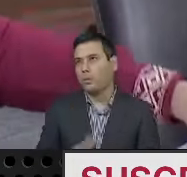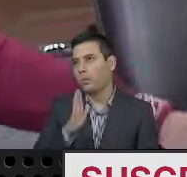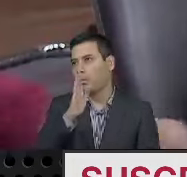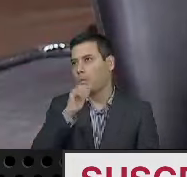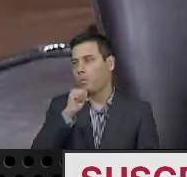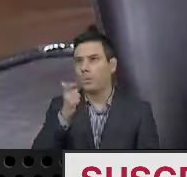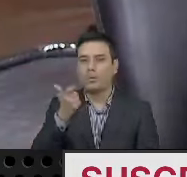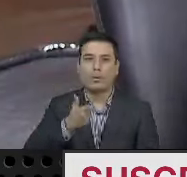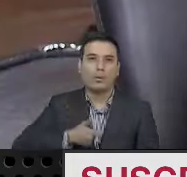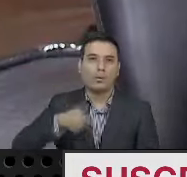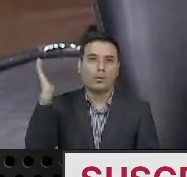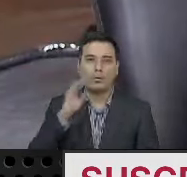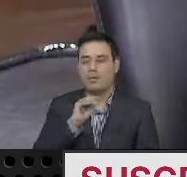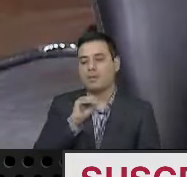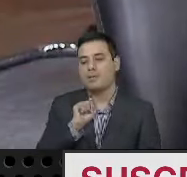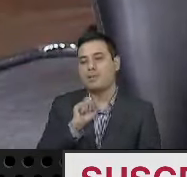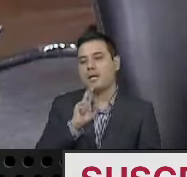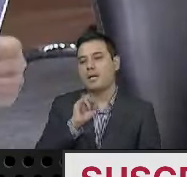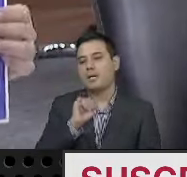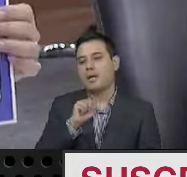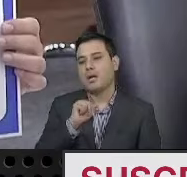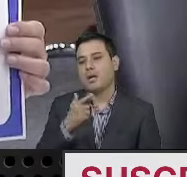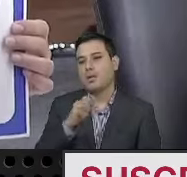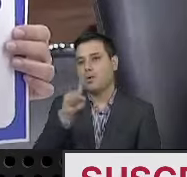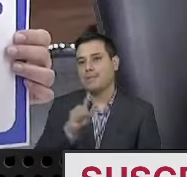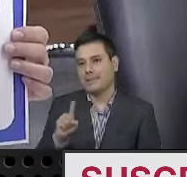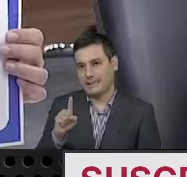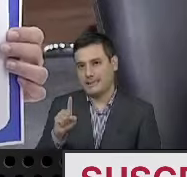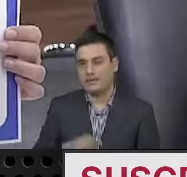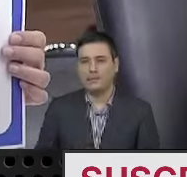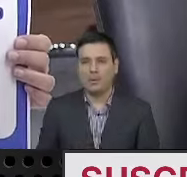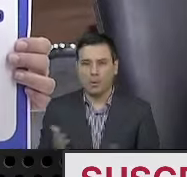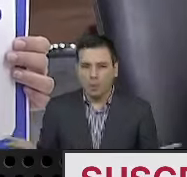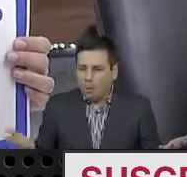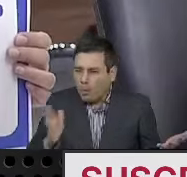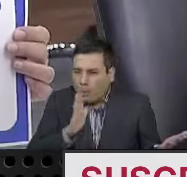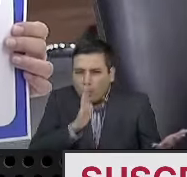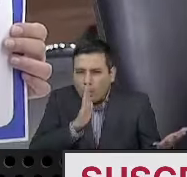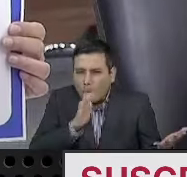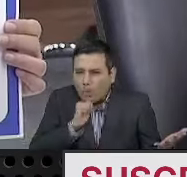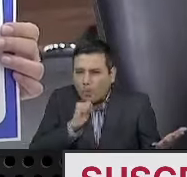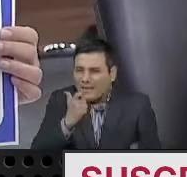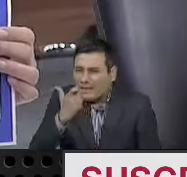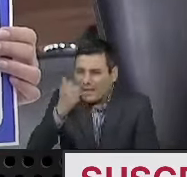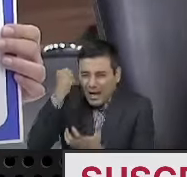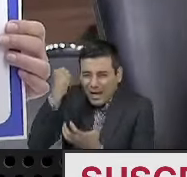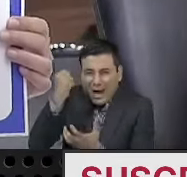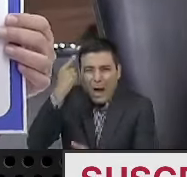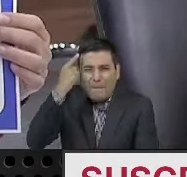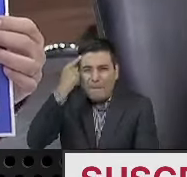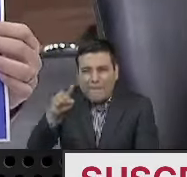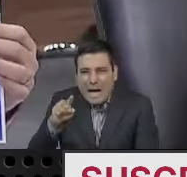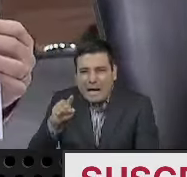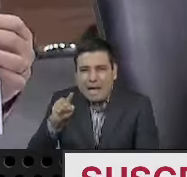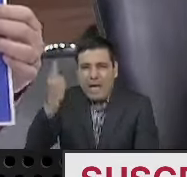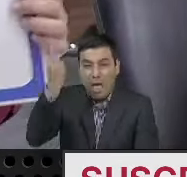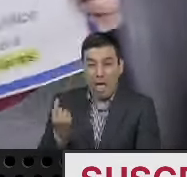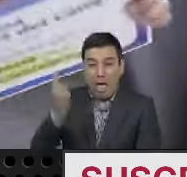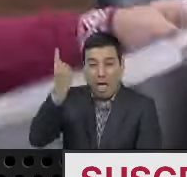sociales Mariana Gómez del campo inadmisible que se utilice el presupuesto para programas